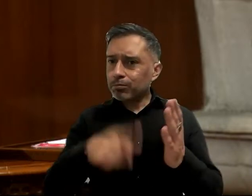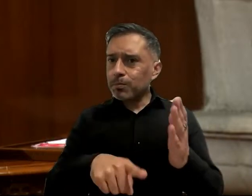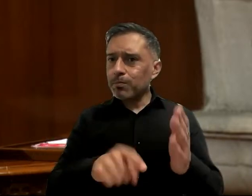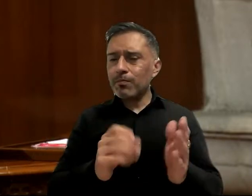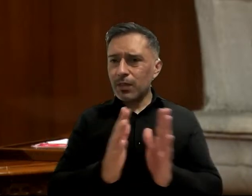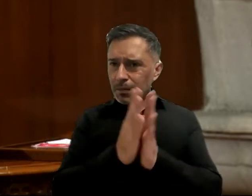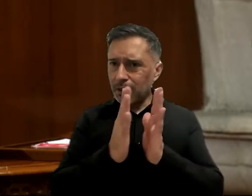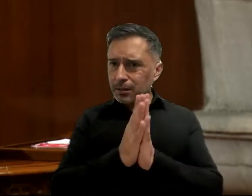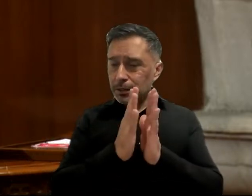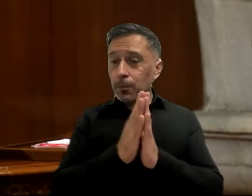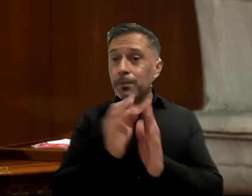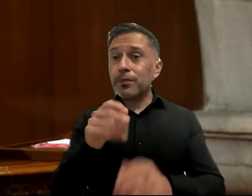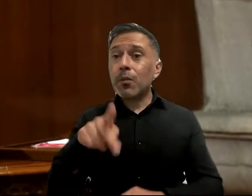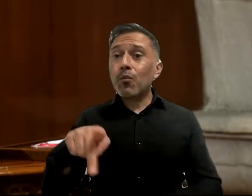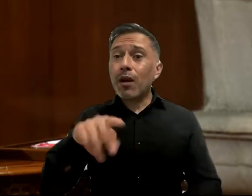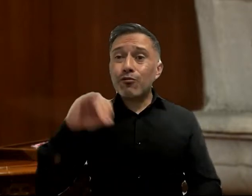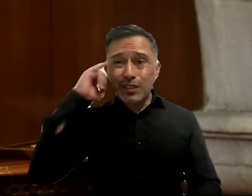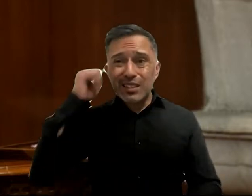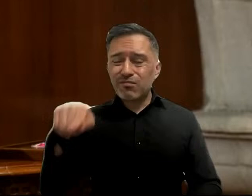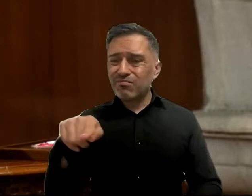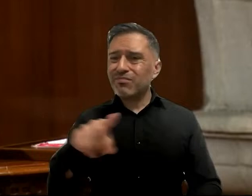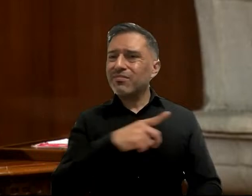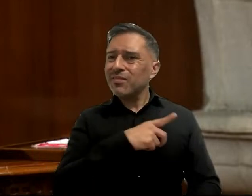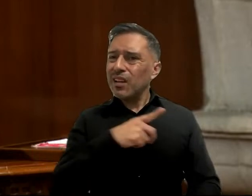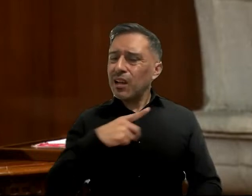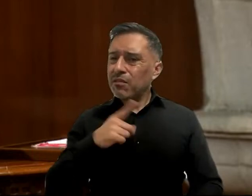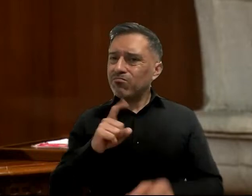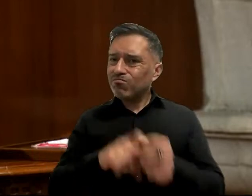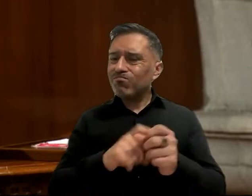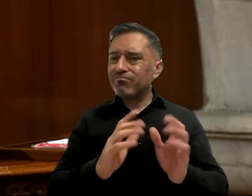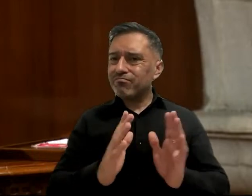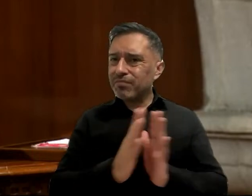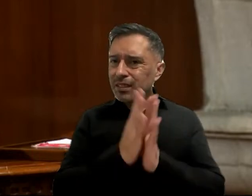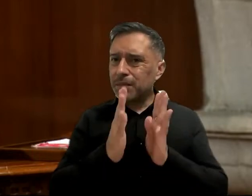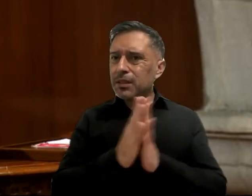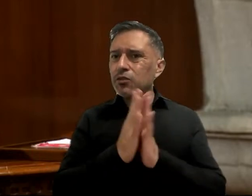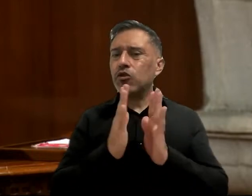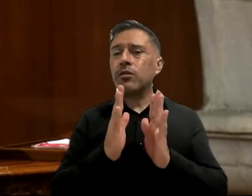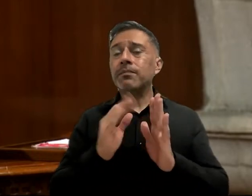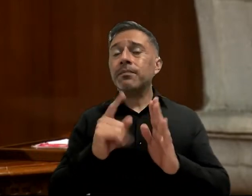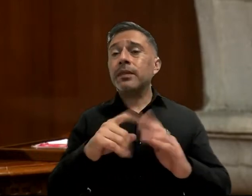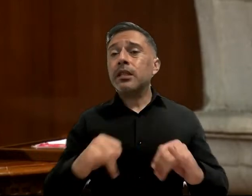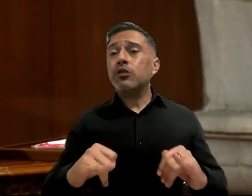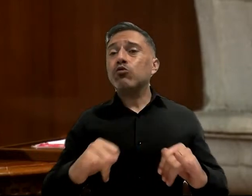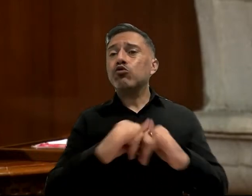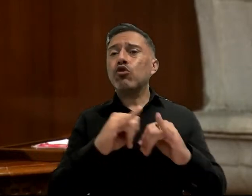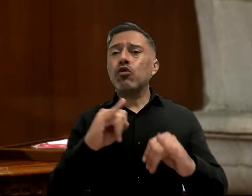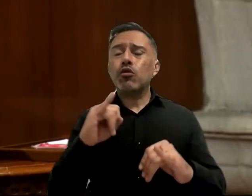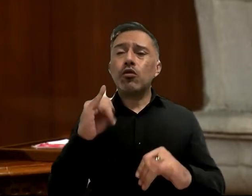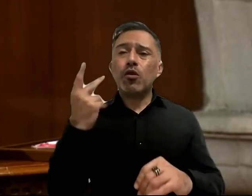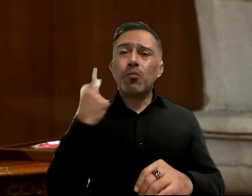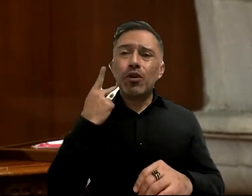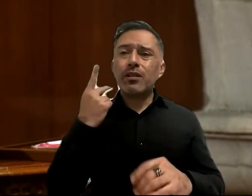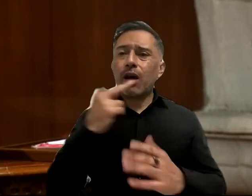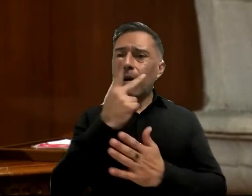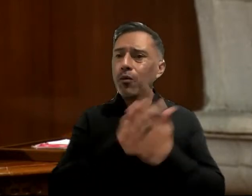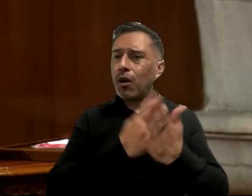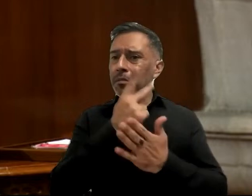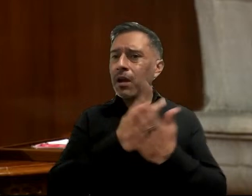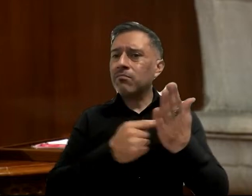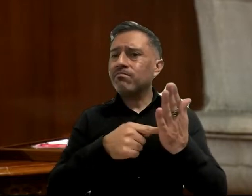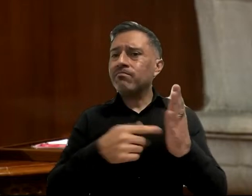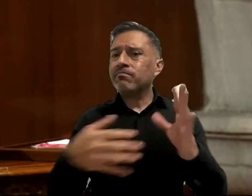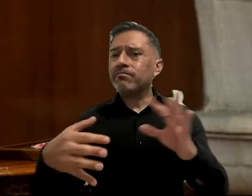pueblos indígenas sean parte de la toma de decisiones, instituciones, políticas y programas se sustenta en el